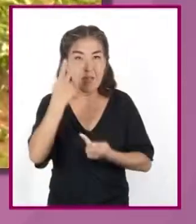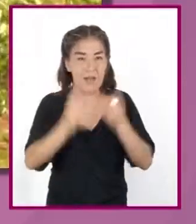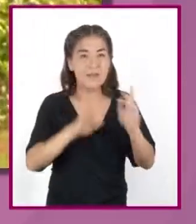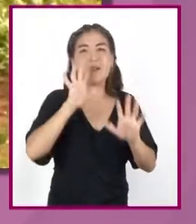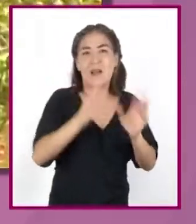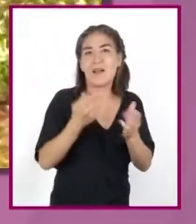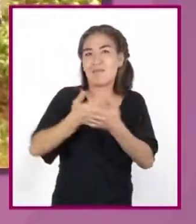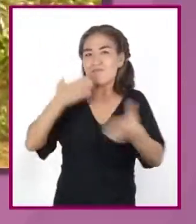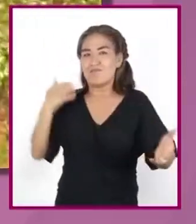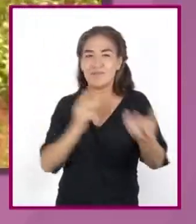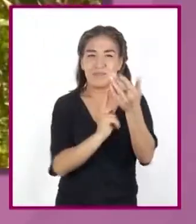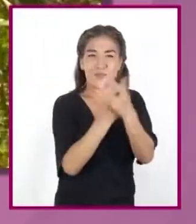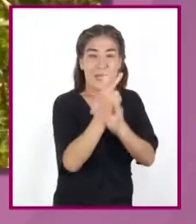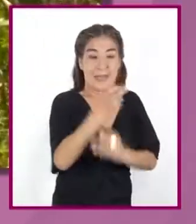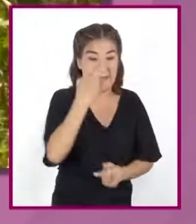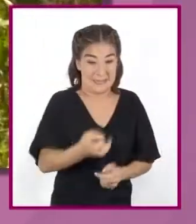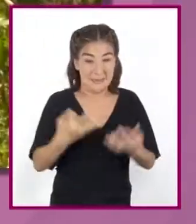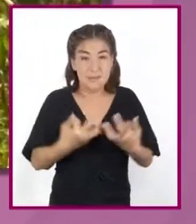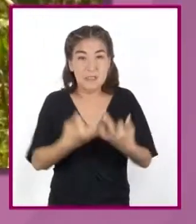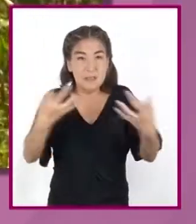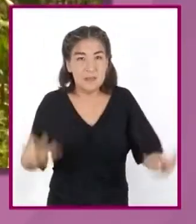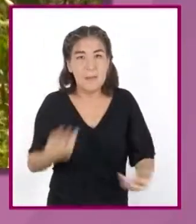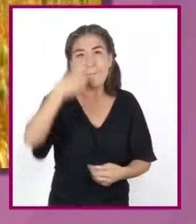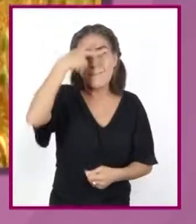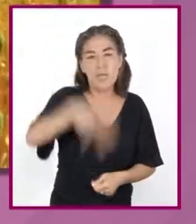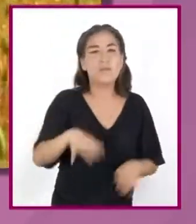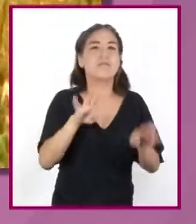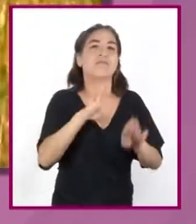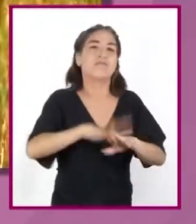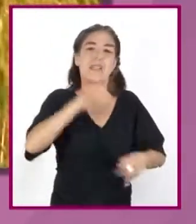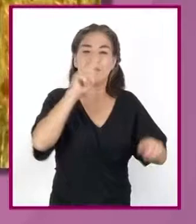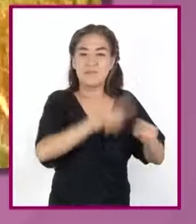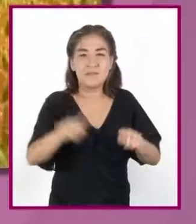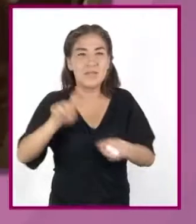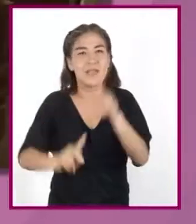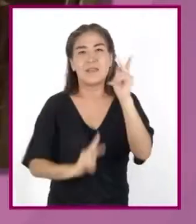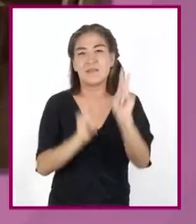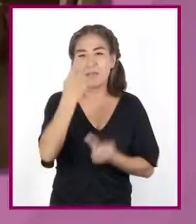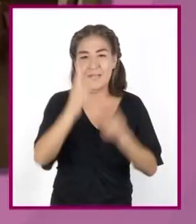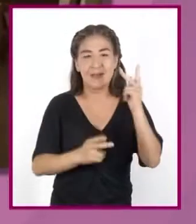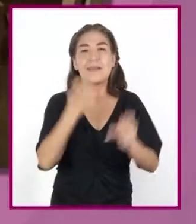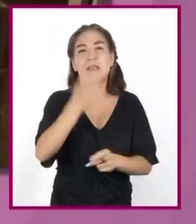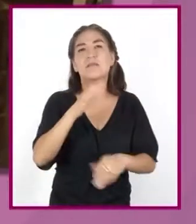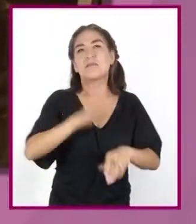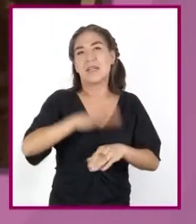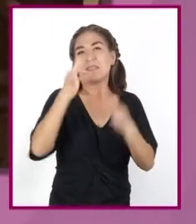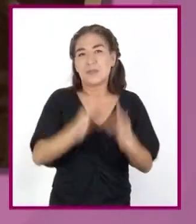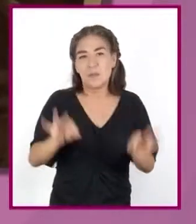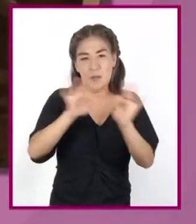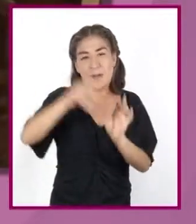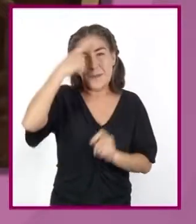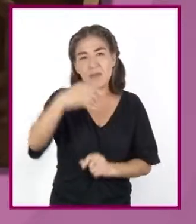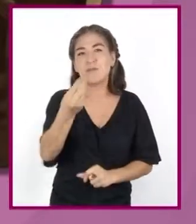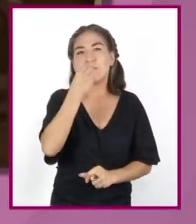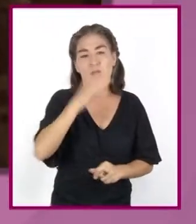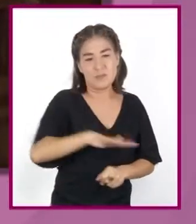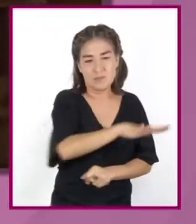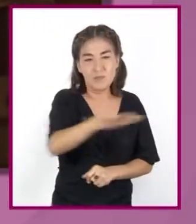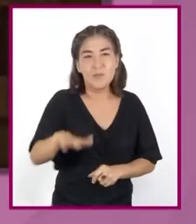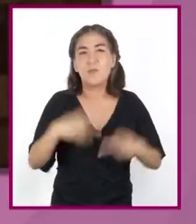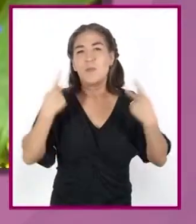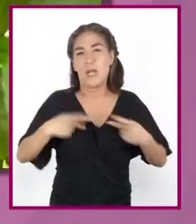Nuestro territorio es centro de domesticación de una gran variedad de plantas cultivadas, importantes para la alimentación de la población